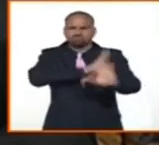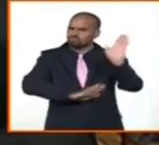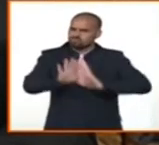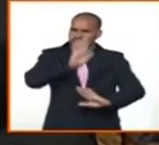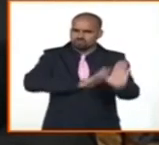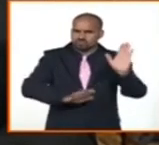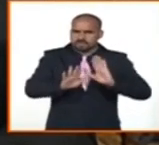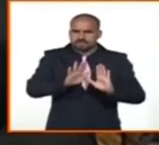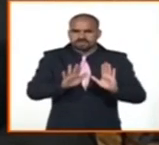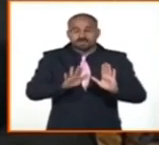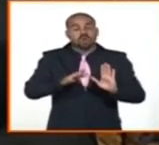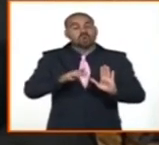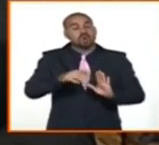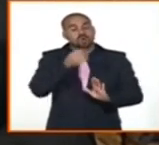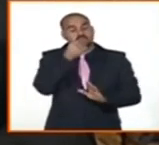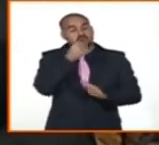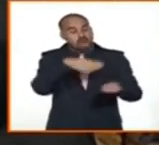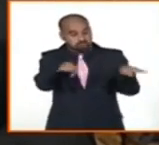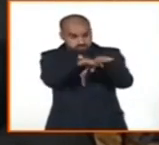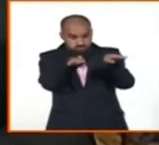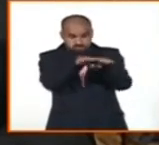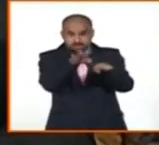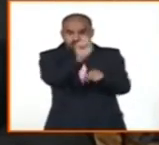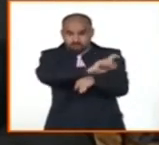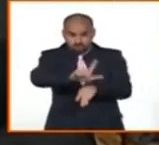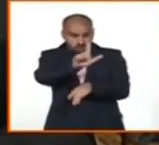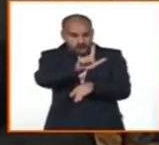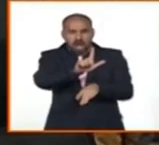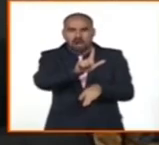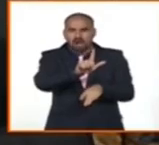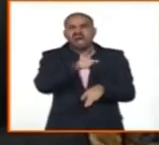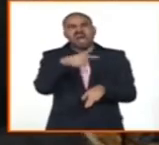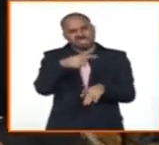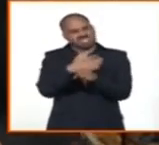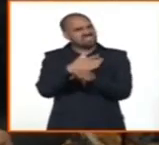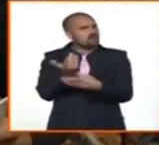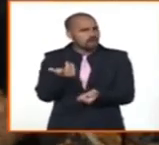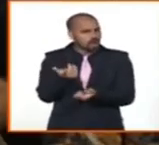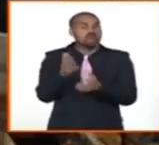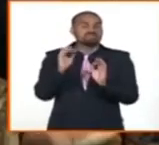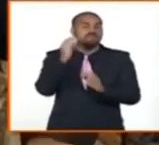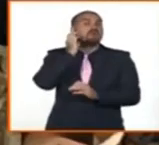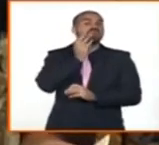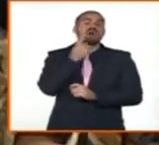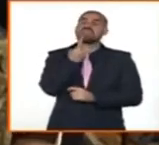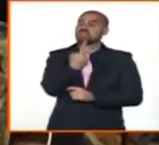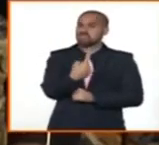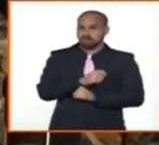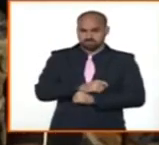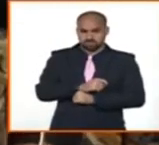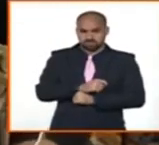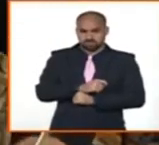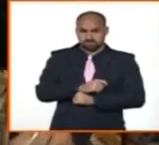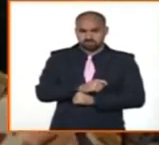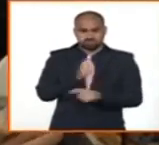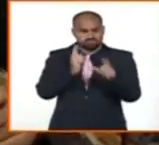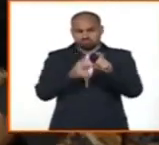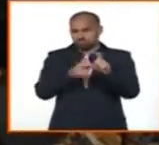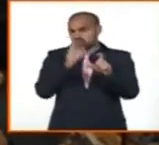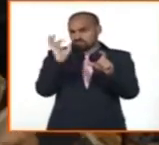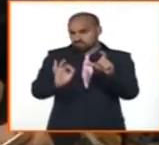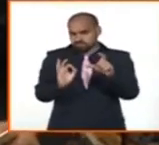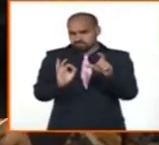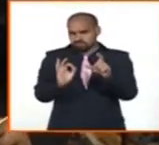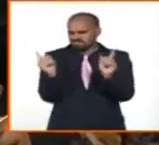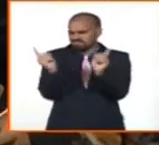mayor justicia social posible es una expresión marxista, porque además yo creo que el comunismo, si uno lo va a sintetizar en pocas palabras,